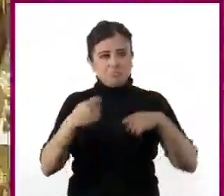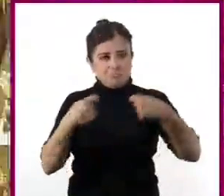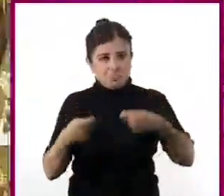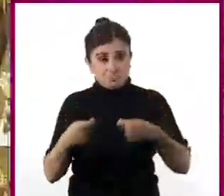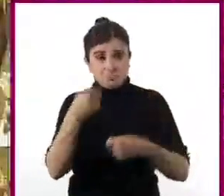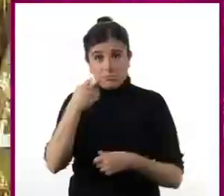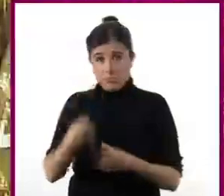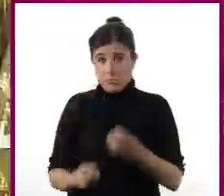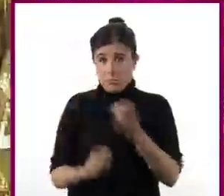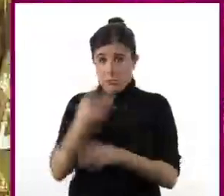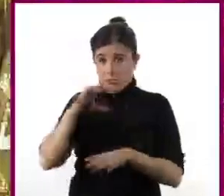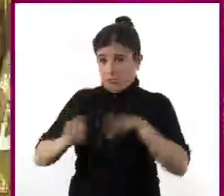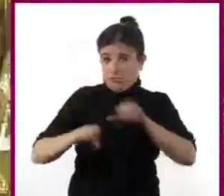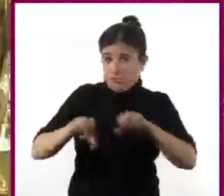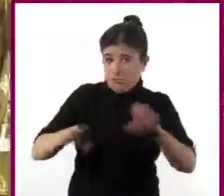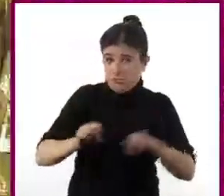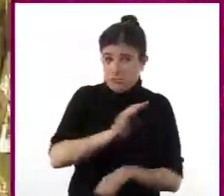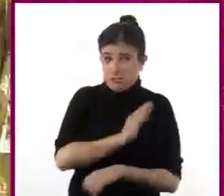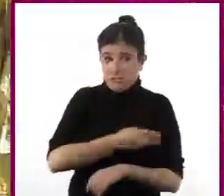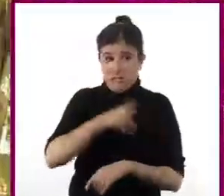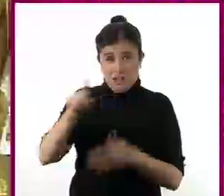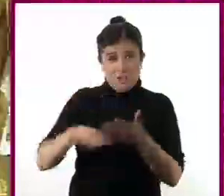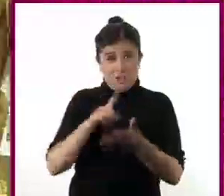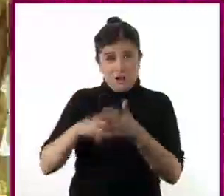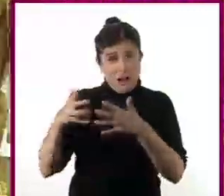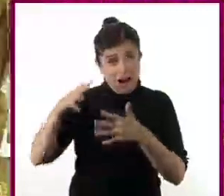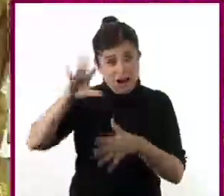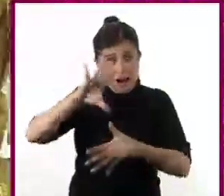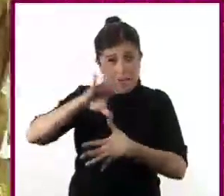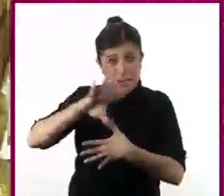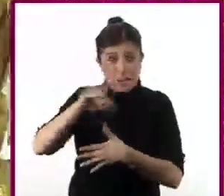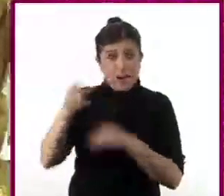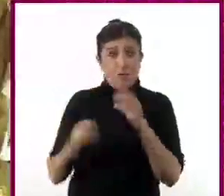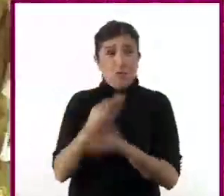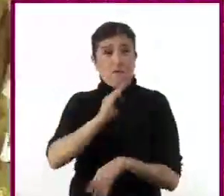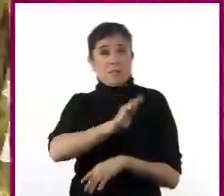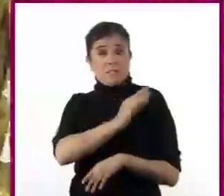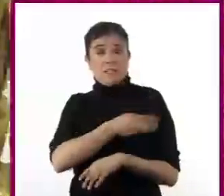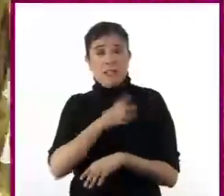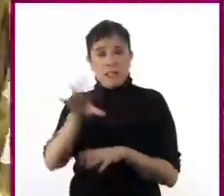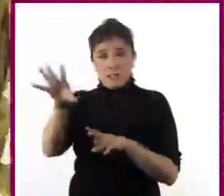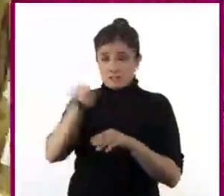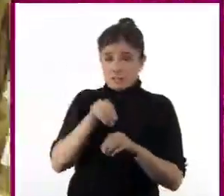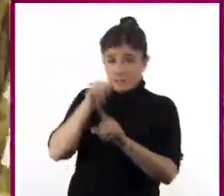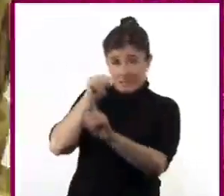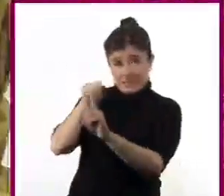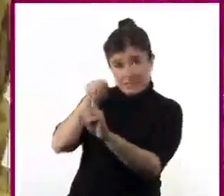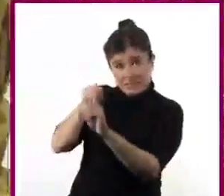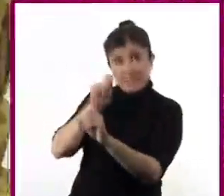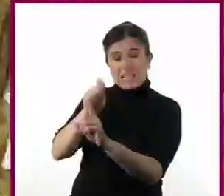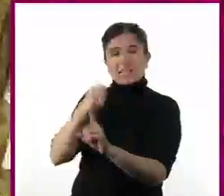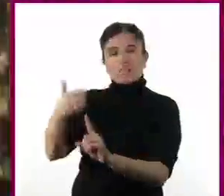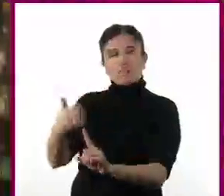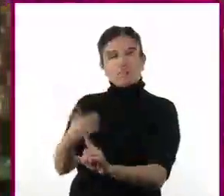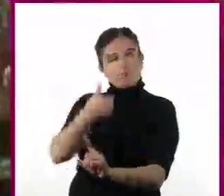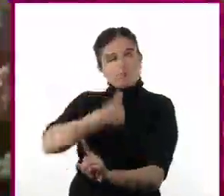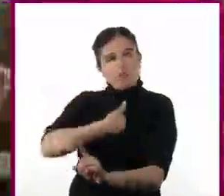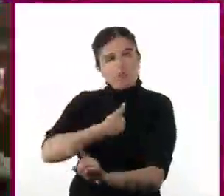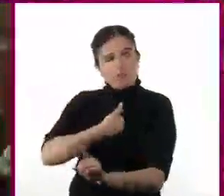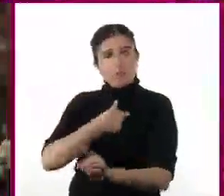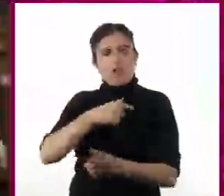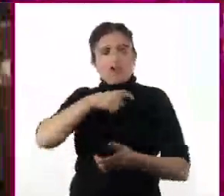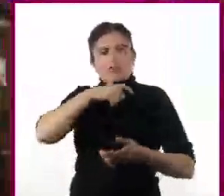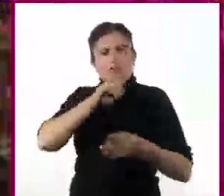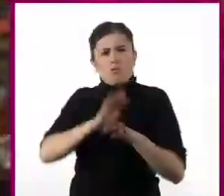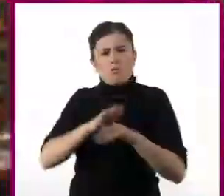posesiones españolas en América, principalmente la Nueva España, contaban con cierto grado de autonomía. Se